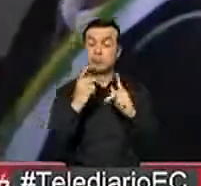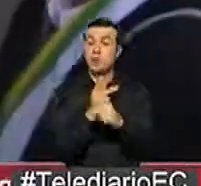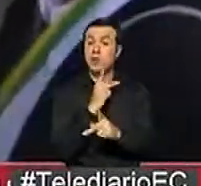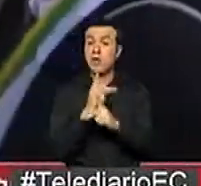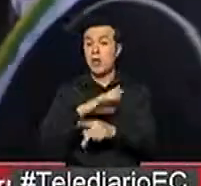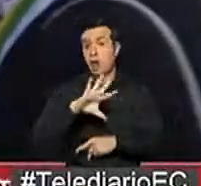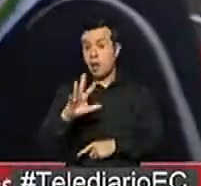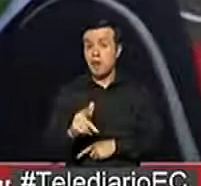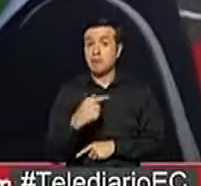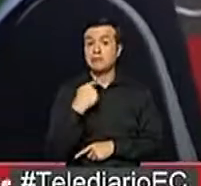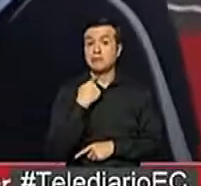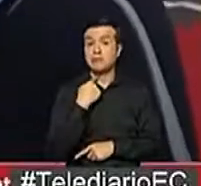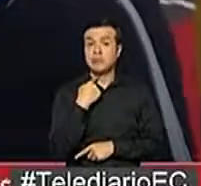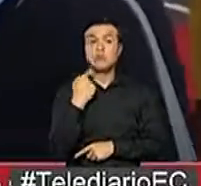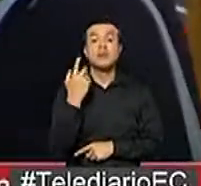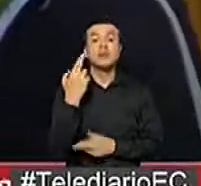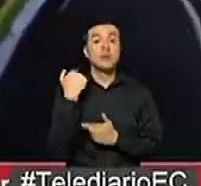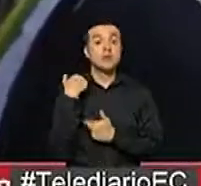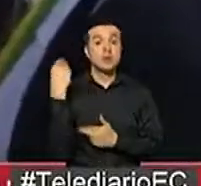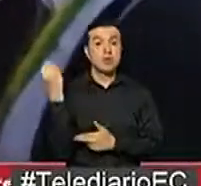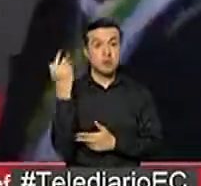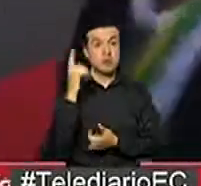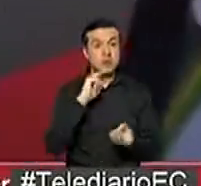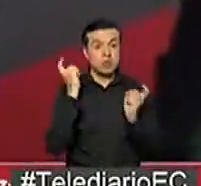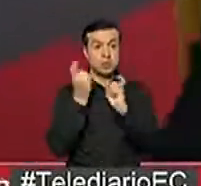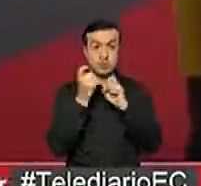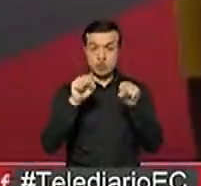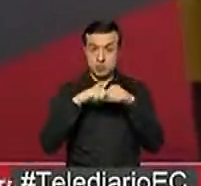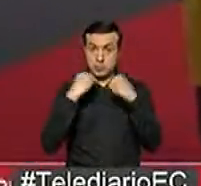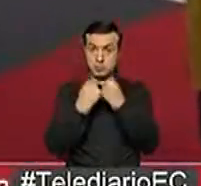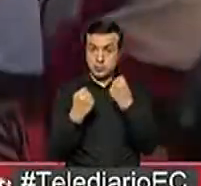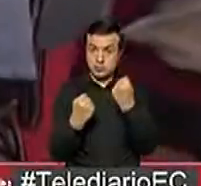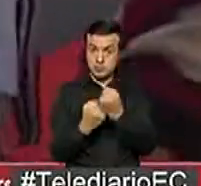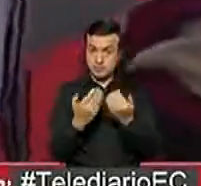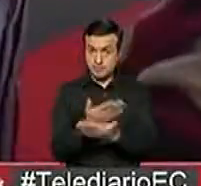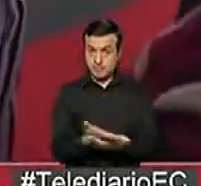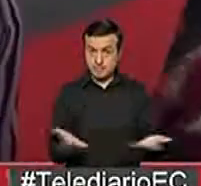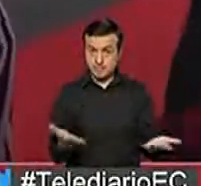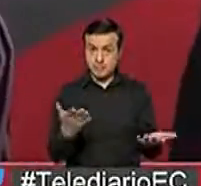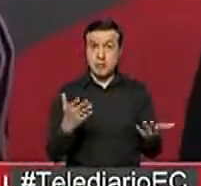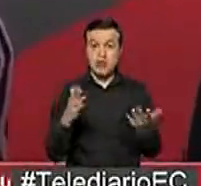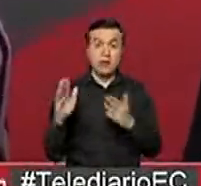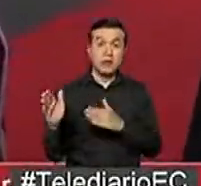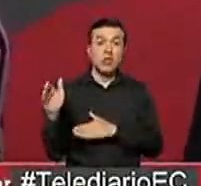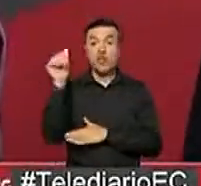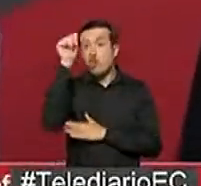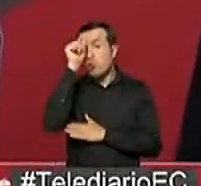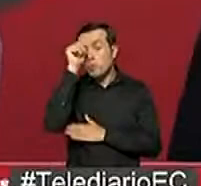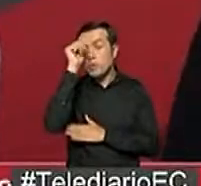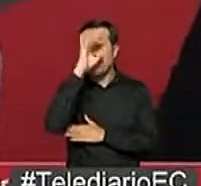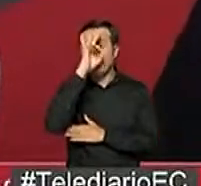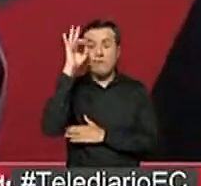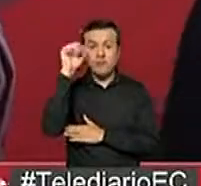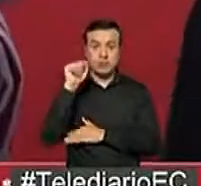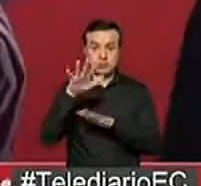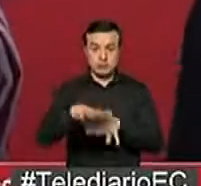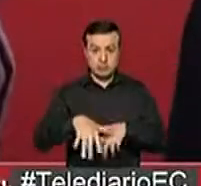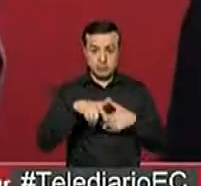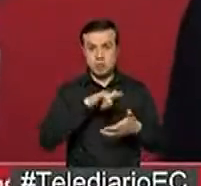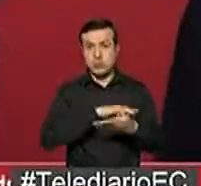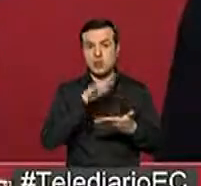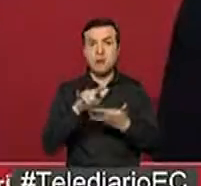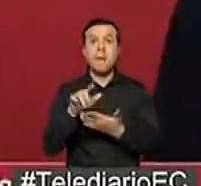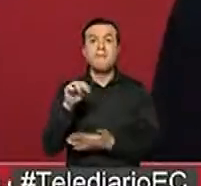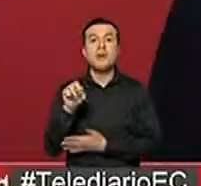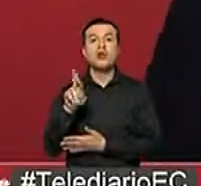africano, así como la capacidad de los jóvenes para transformar la sociedad. El domingo, Francisco oficiará una misa multitudinaria y el lunes viajará a las Islas